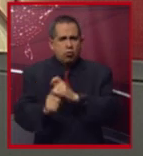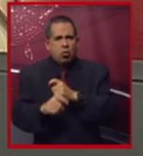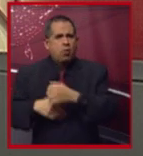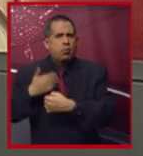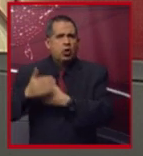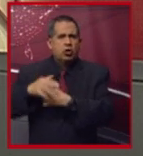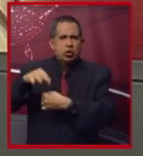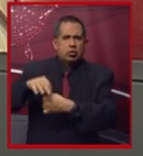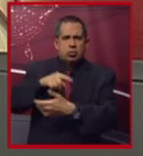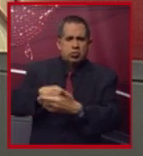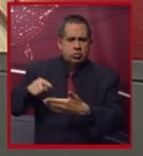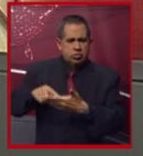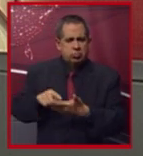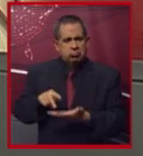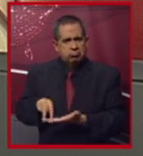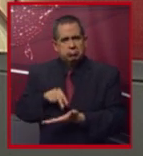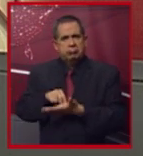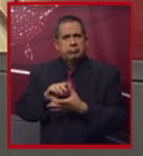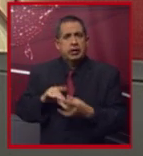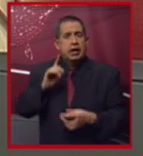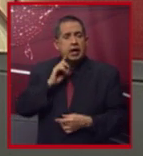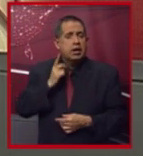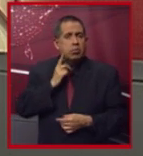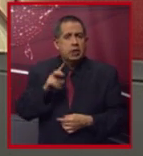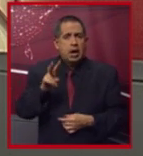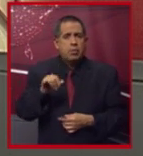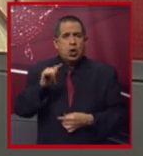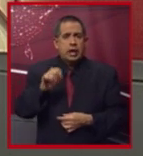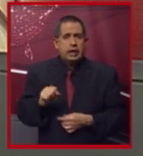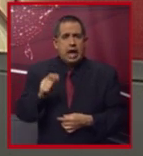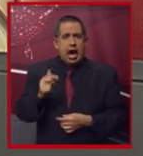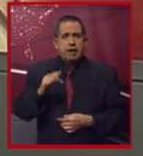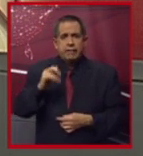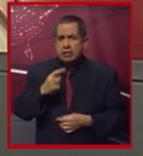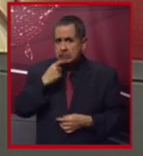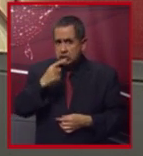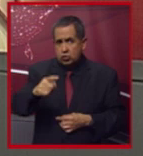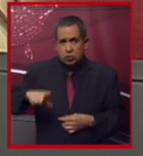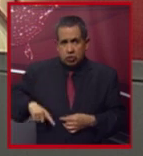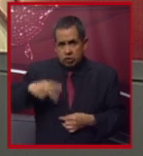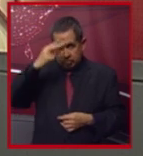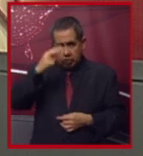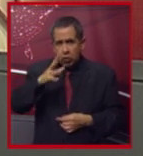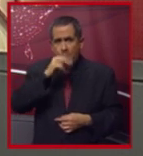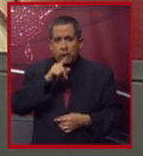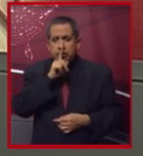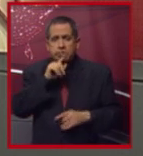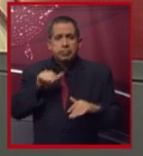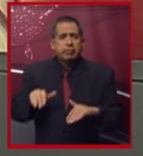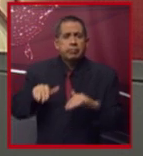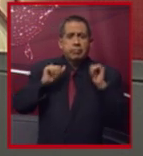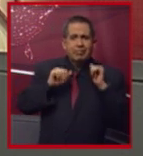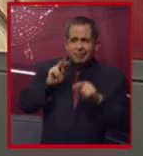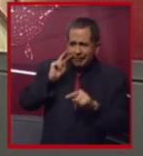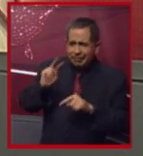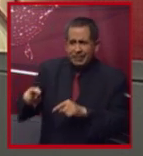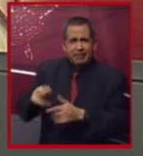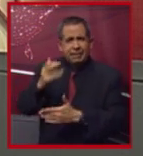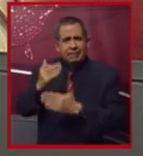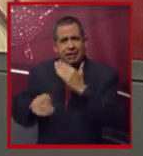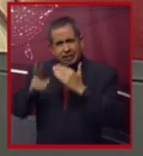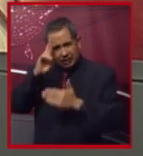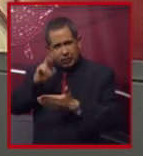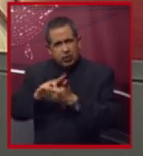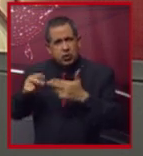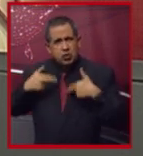elecciones libres. Desde tribuna, la diputada Violeta Garfias dijo que el gobierno mexicano no puede ser omiso ante las violaciones a